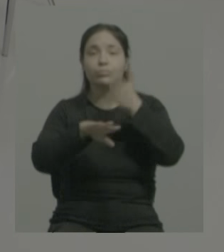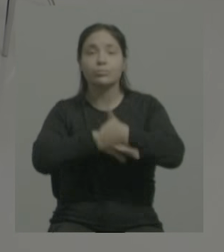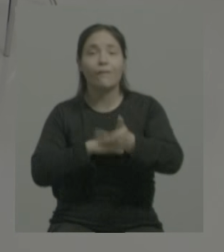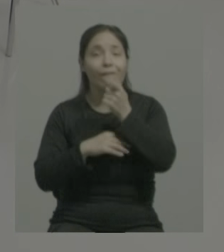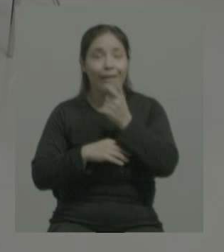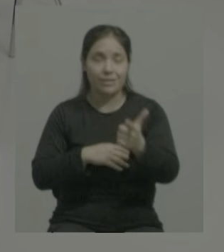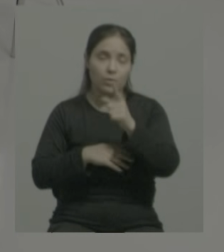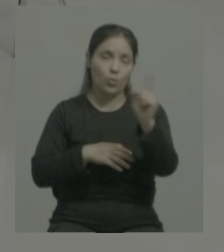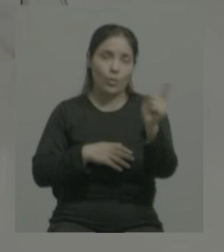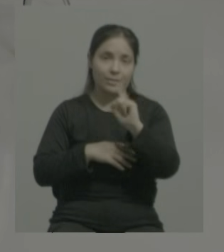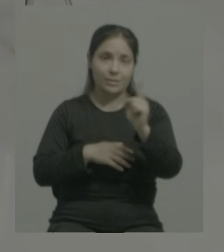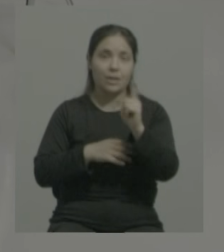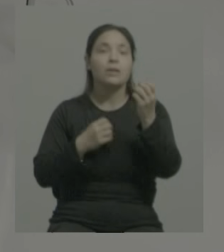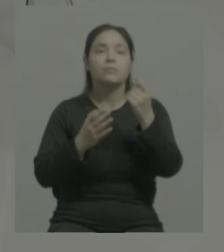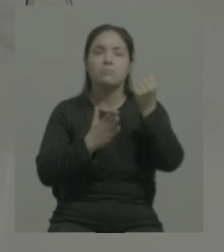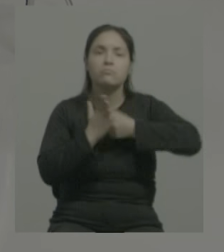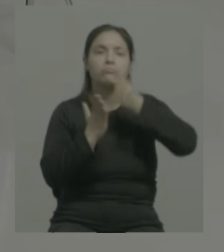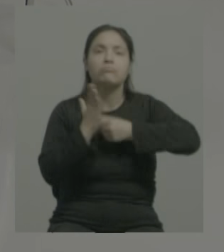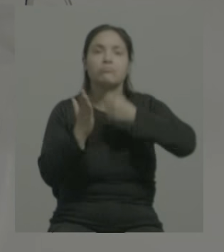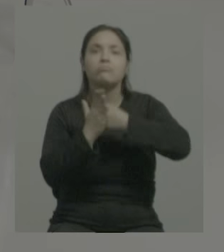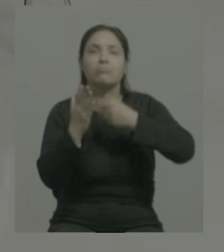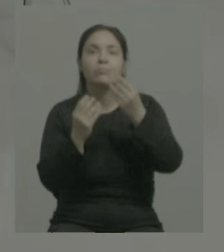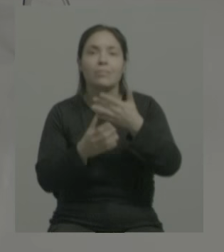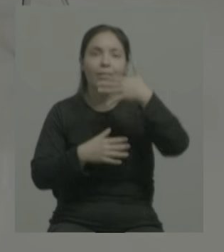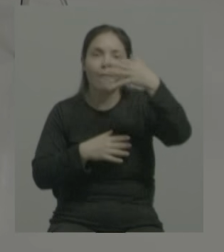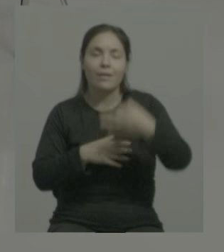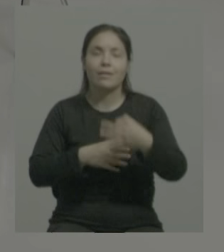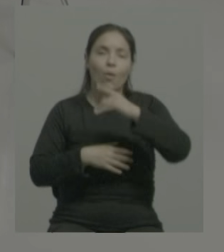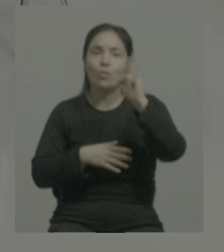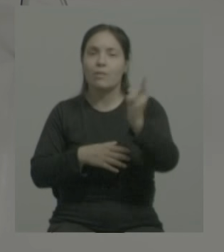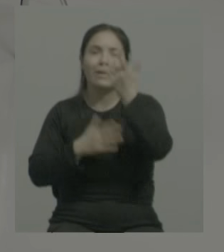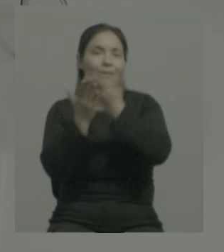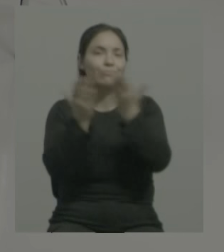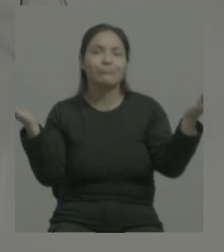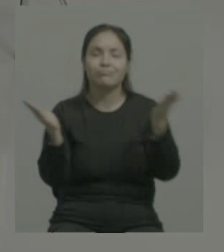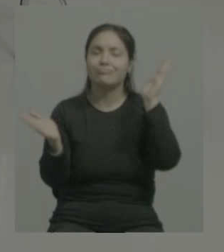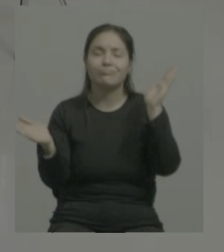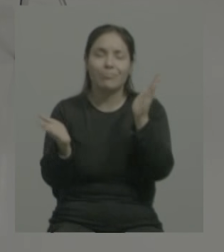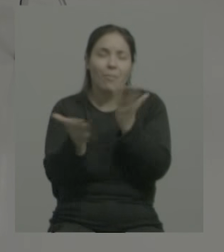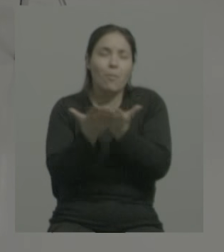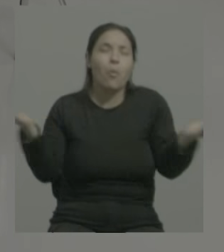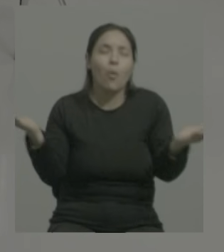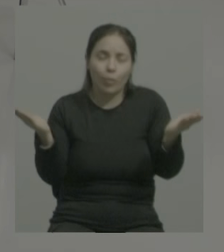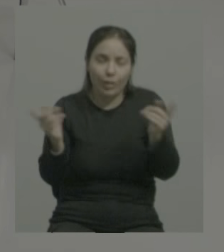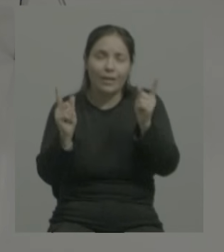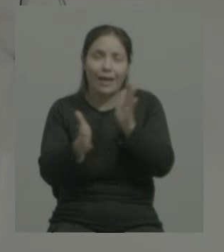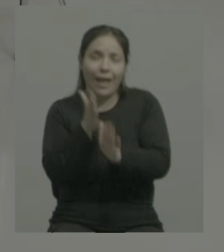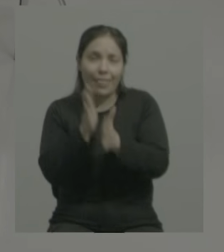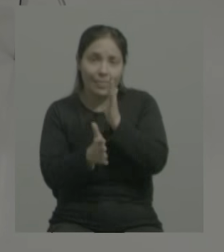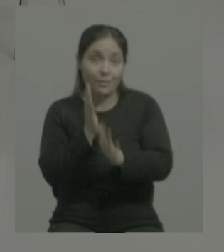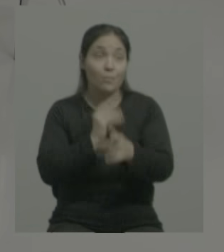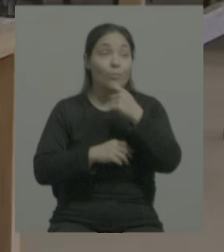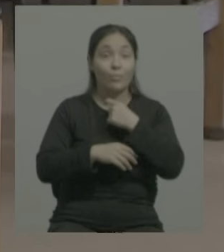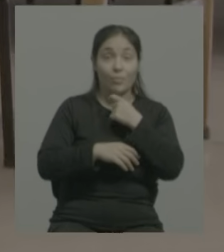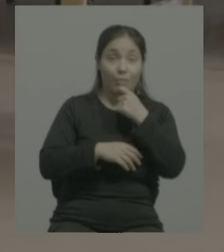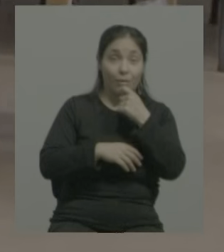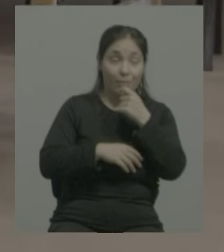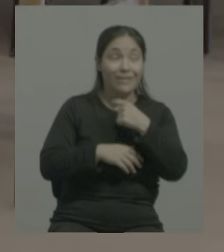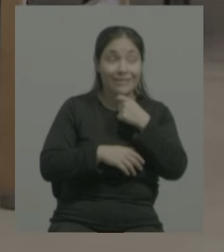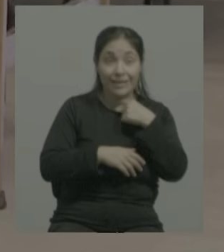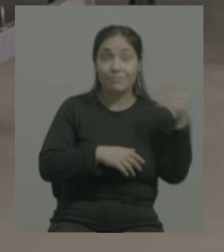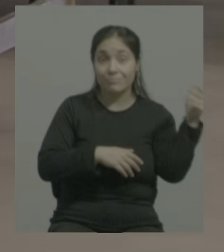siempre ha sido para que la universidad sea verdaderamente gratuita y pública y que todo el que quiera acceder a la universidad tenga la posibilidad de que ese es el fin de la